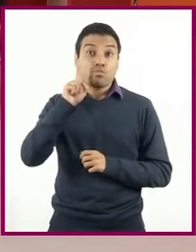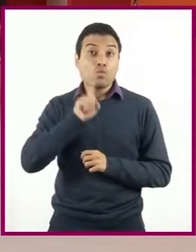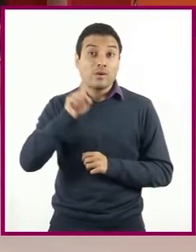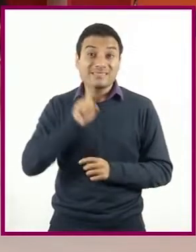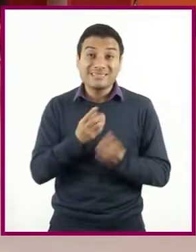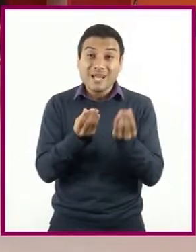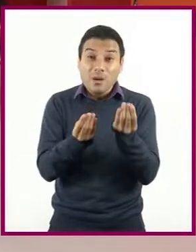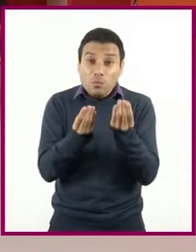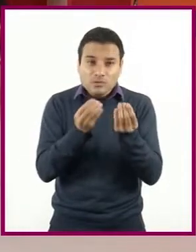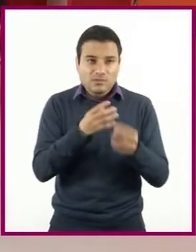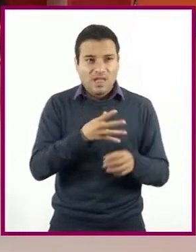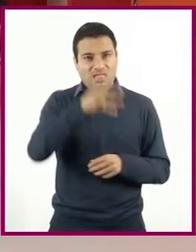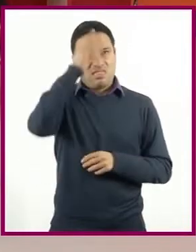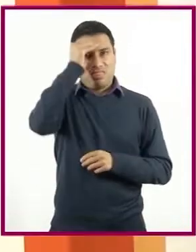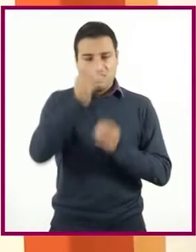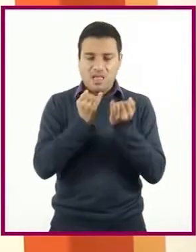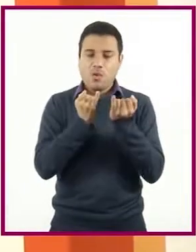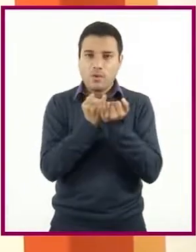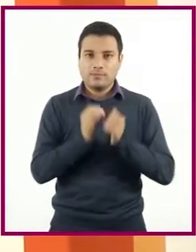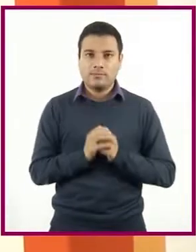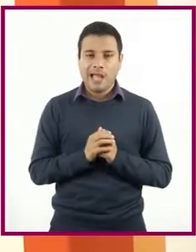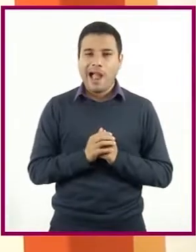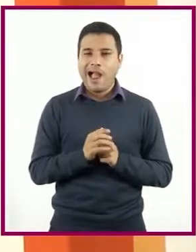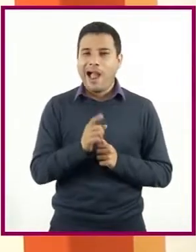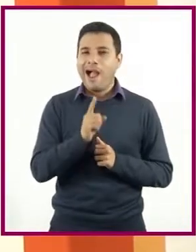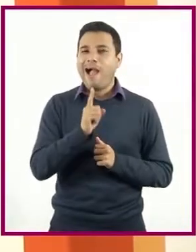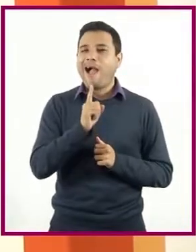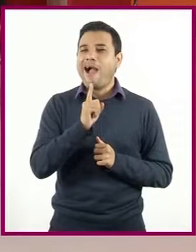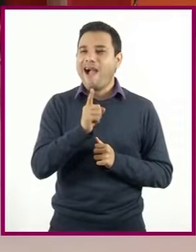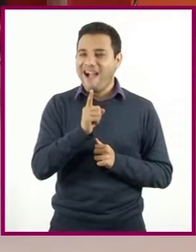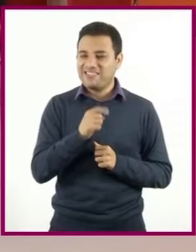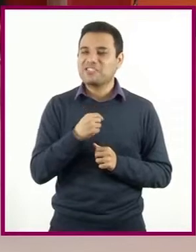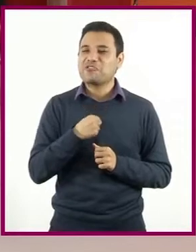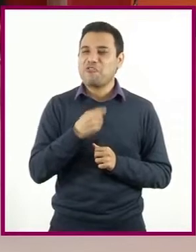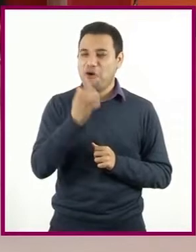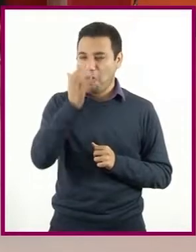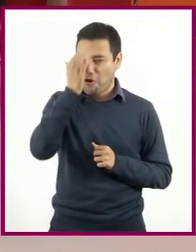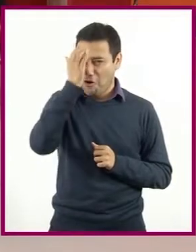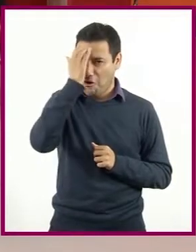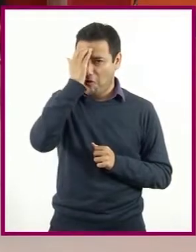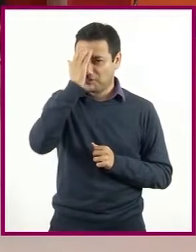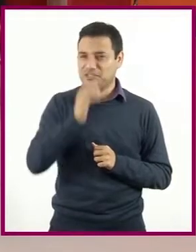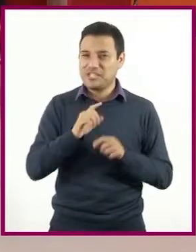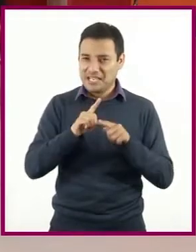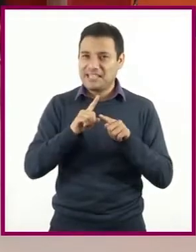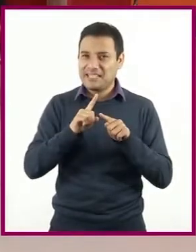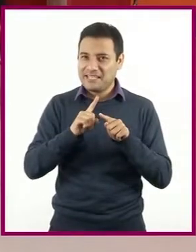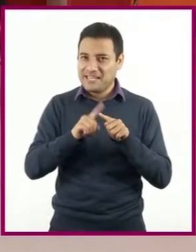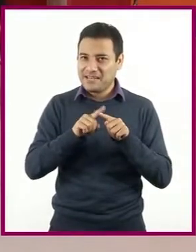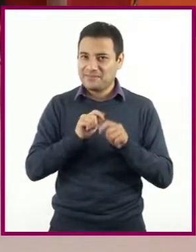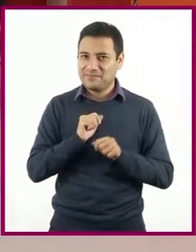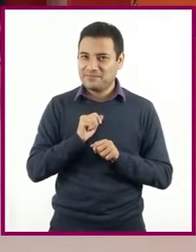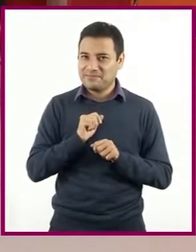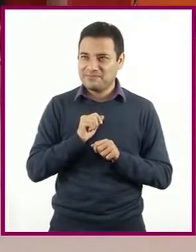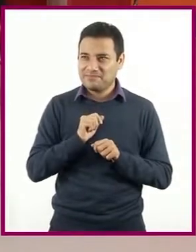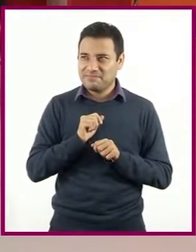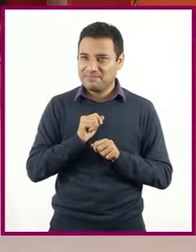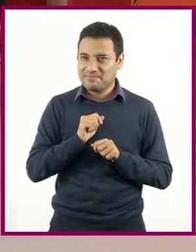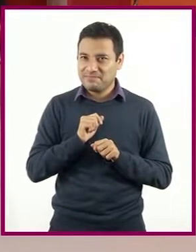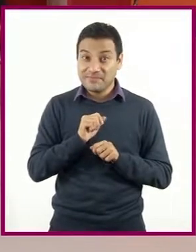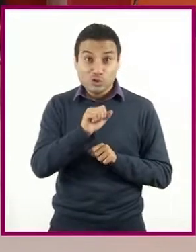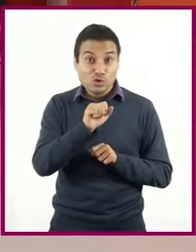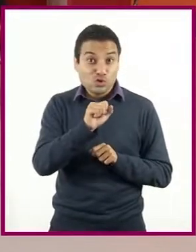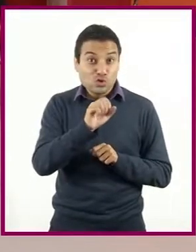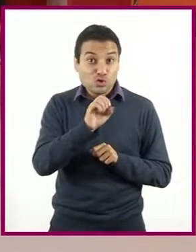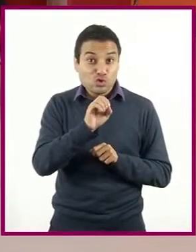hasta el día de hoy. Ah, creo que ya sé de quién me estás hablando. ¿Será acaso la mismísima